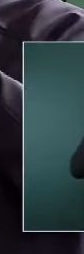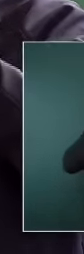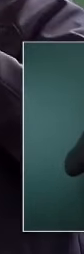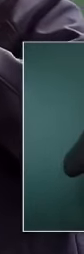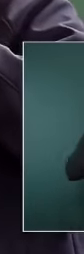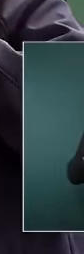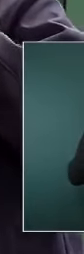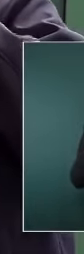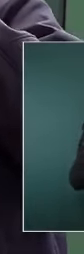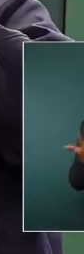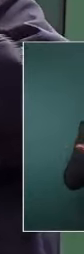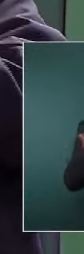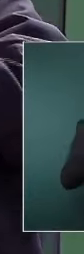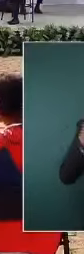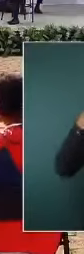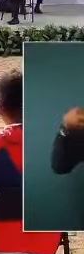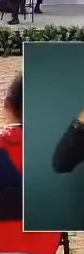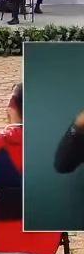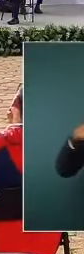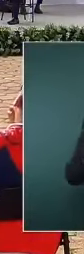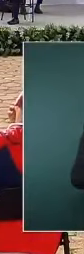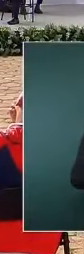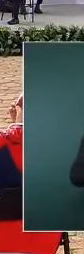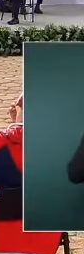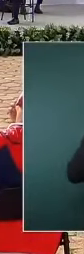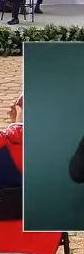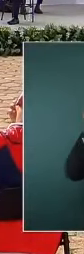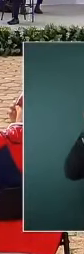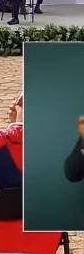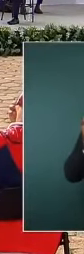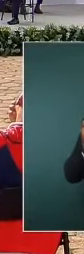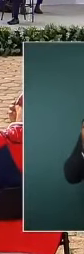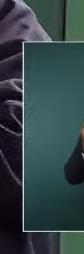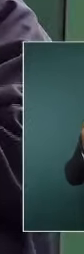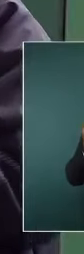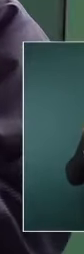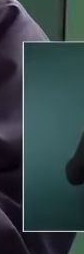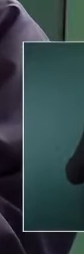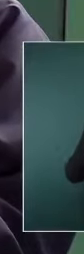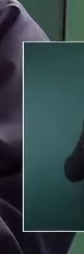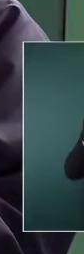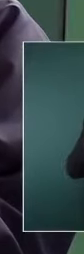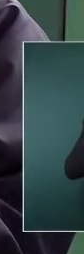sobre todo por la entrega de los bienes de la nación,